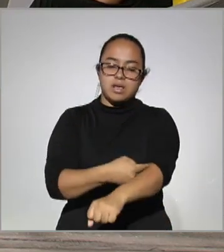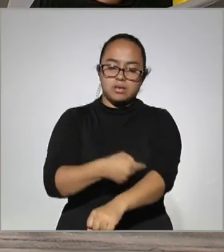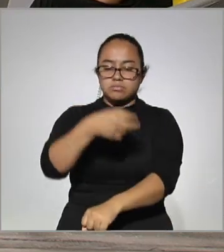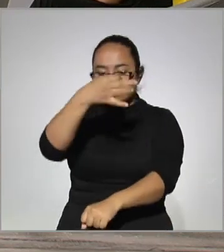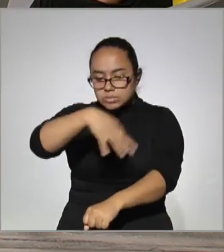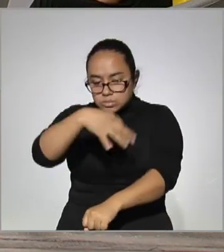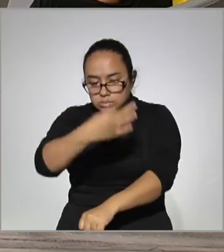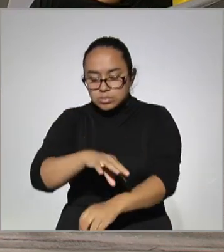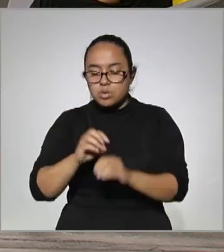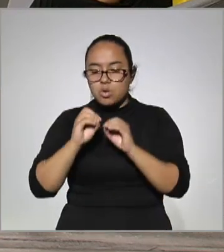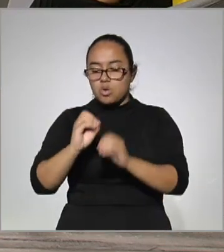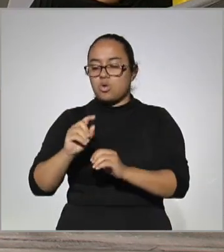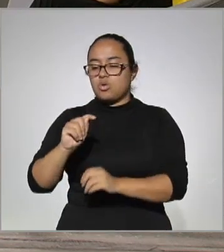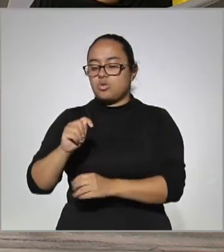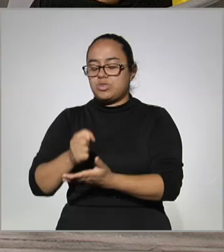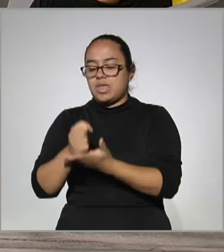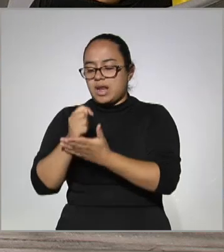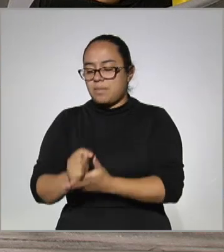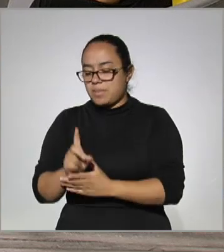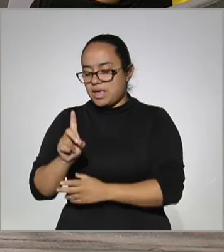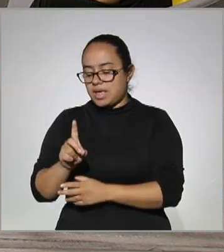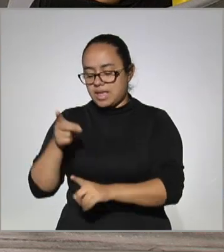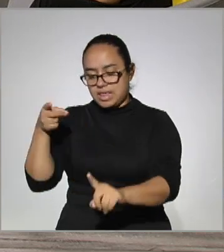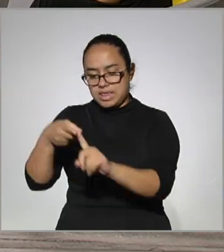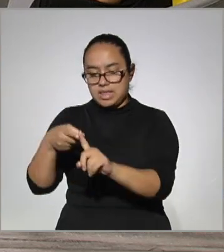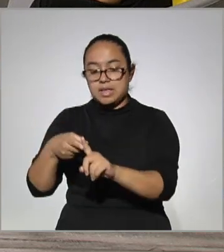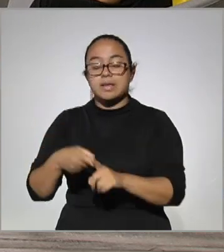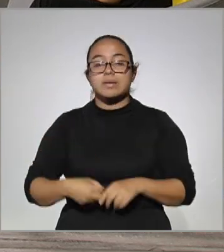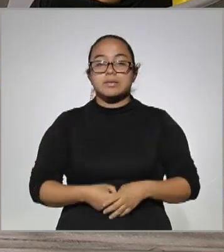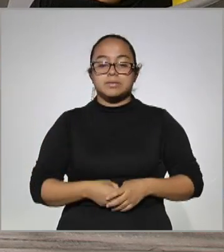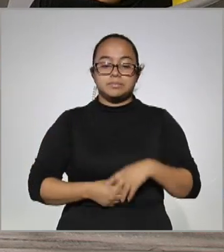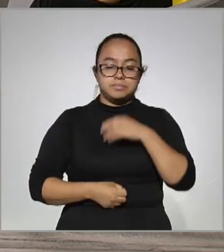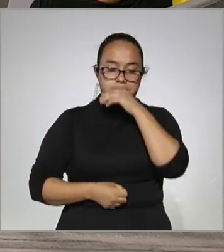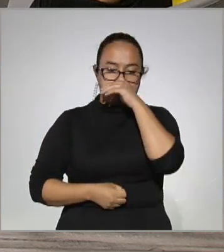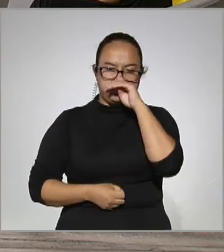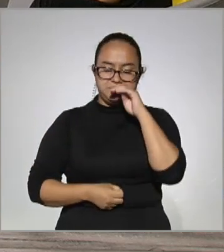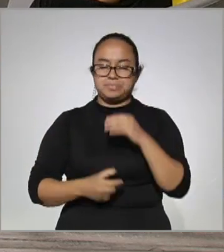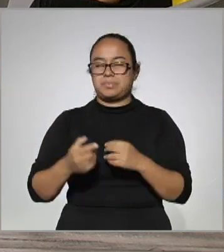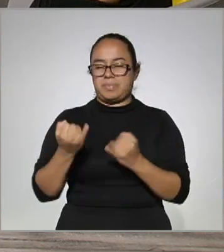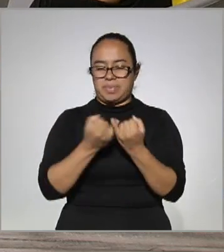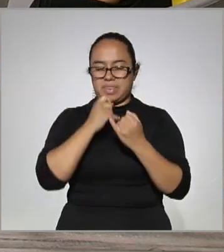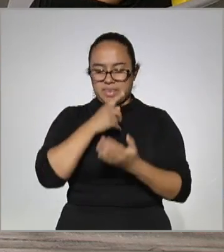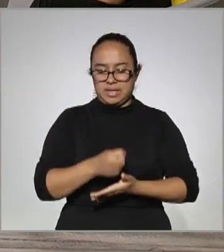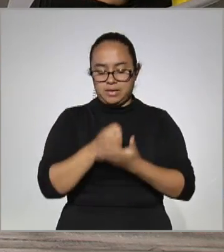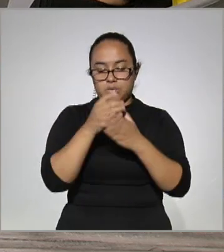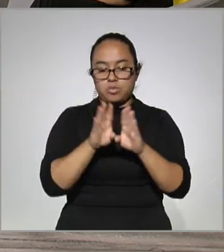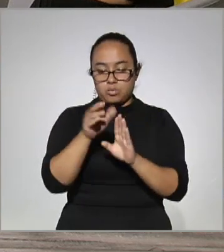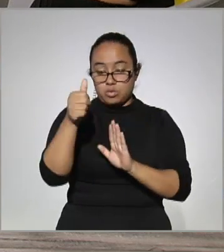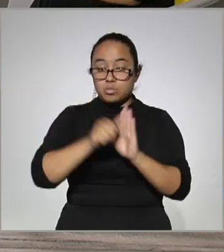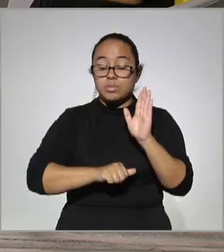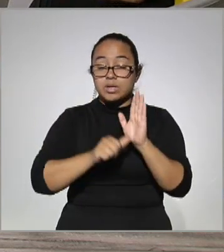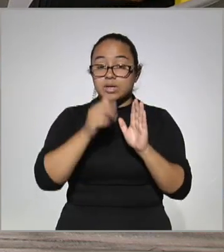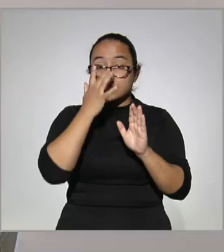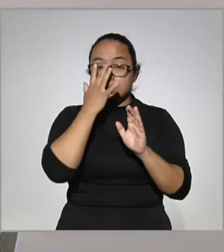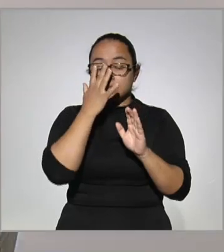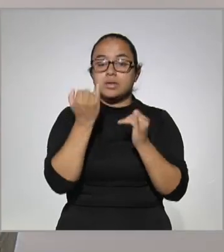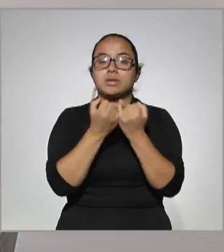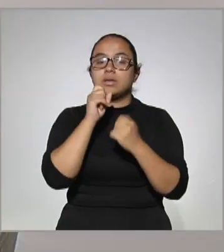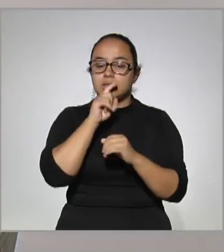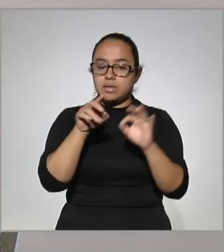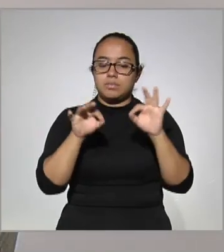dirigida. Sí, creo que, bueno, nada más para creo que cerrar la idea del tratamiento quirúrgico, creo que también es